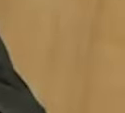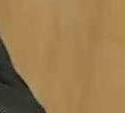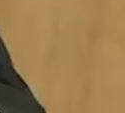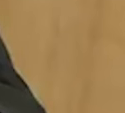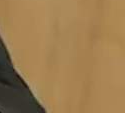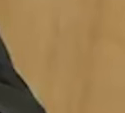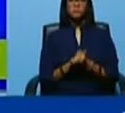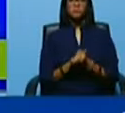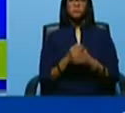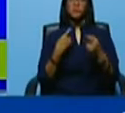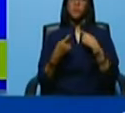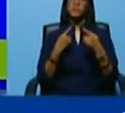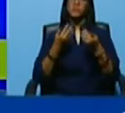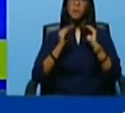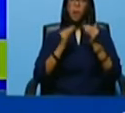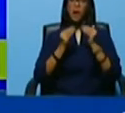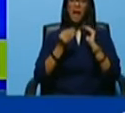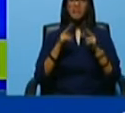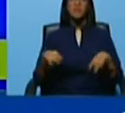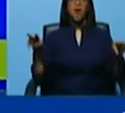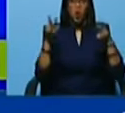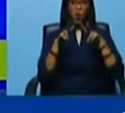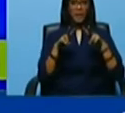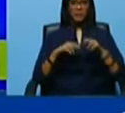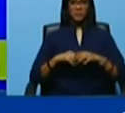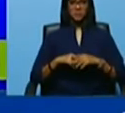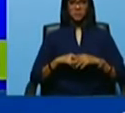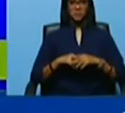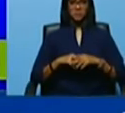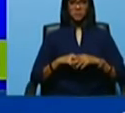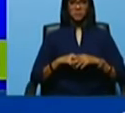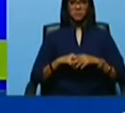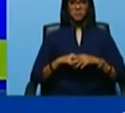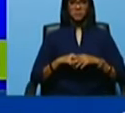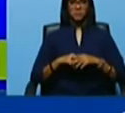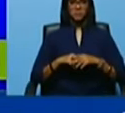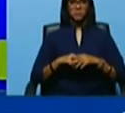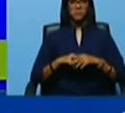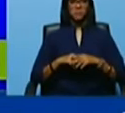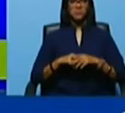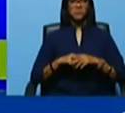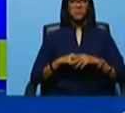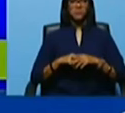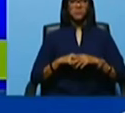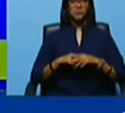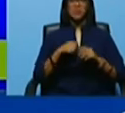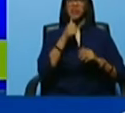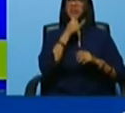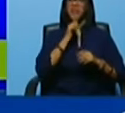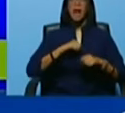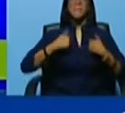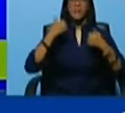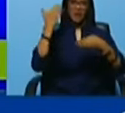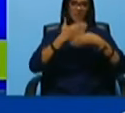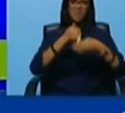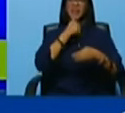punto dos sabéis Cuántos países han cerrado sus embajadas eh Venezuela ha cerrado sus embajadas en países